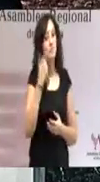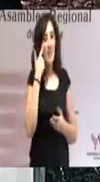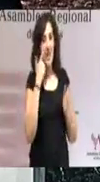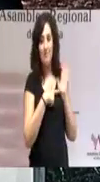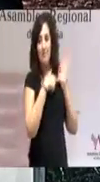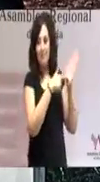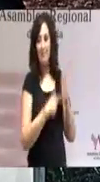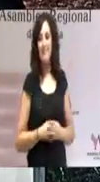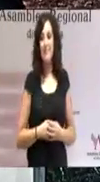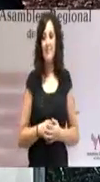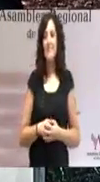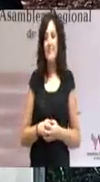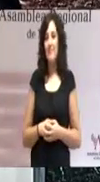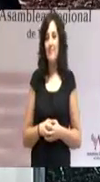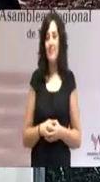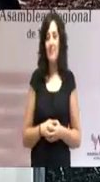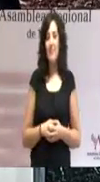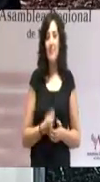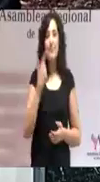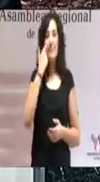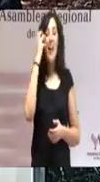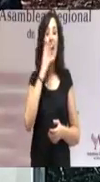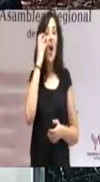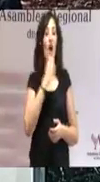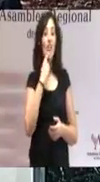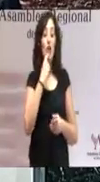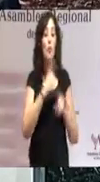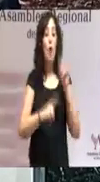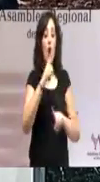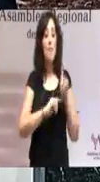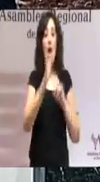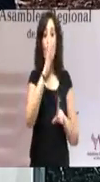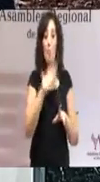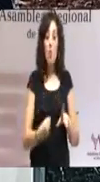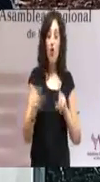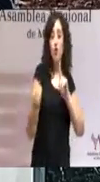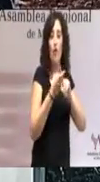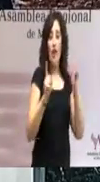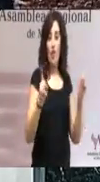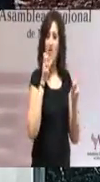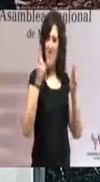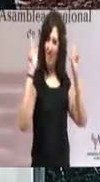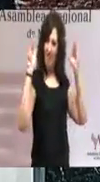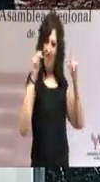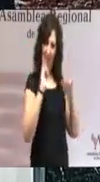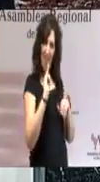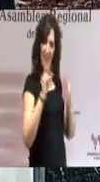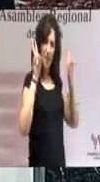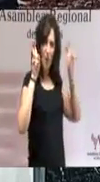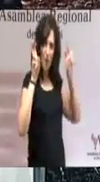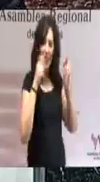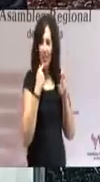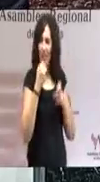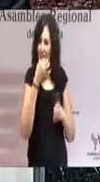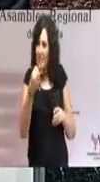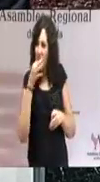Mire usted. Dijo usted que Mariano Rajoy no iba a resolver el problema del agua en Murcia y así viene entrecomillado en este periódico, que